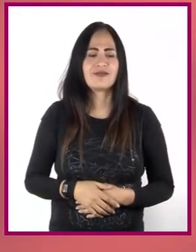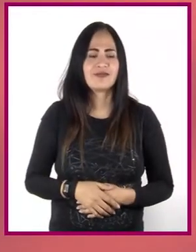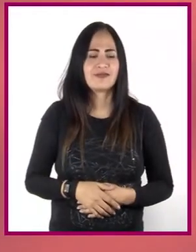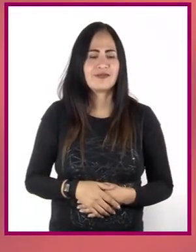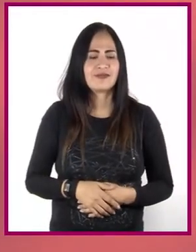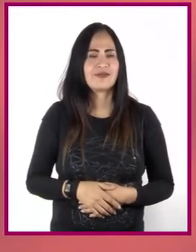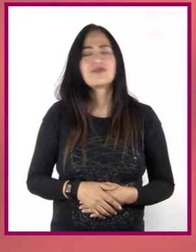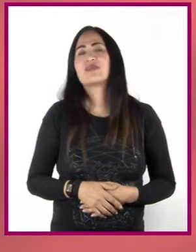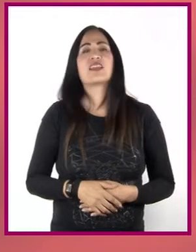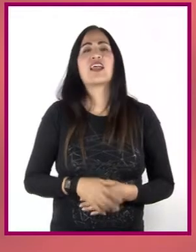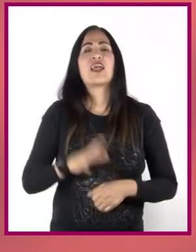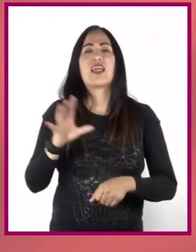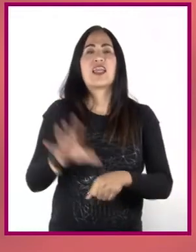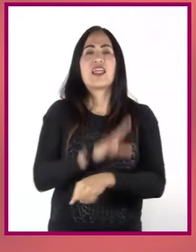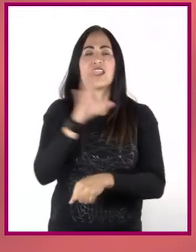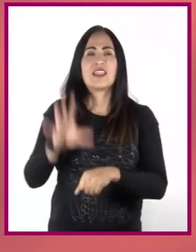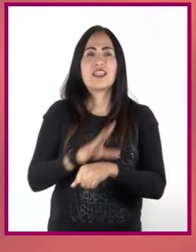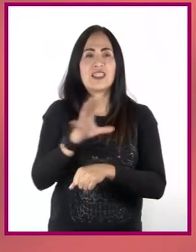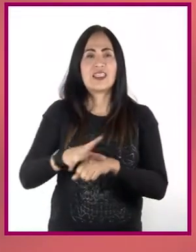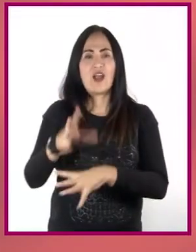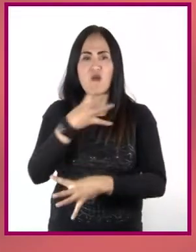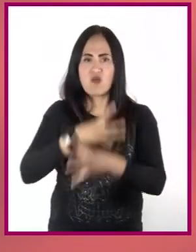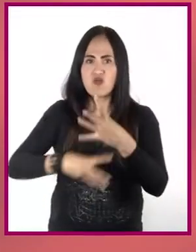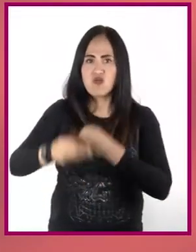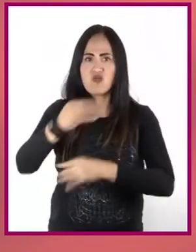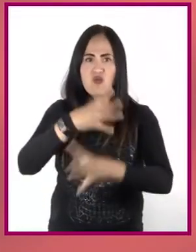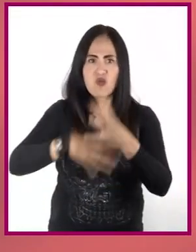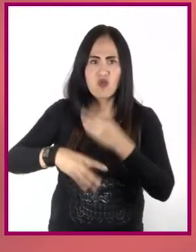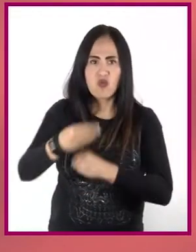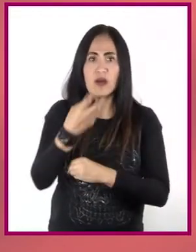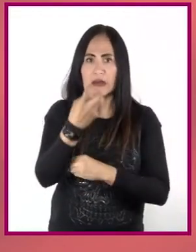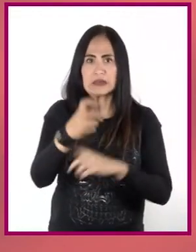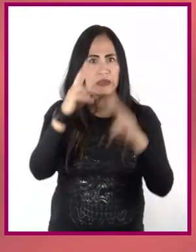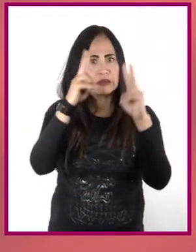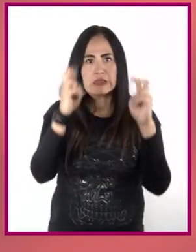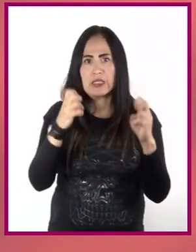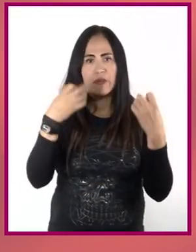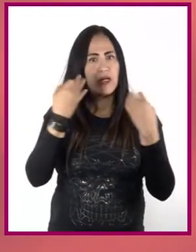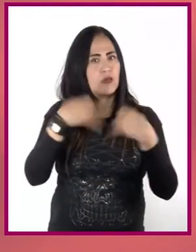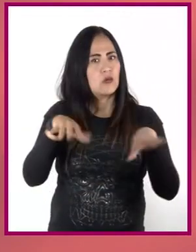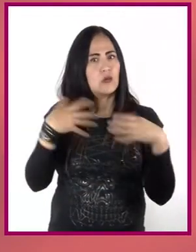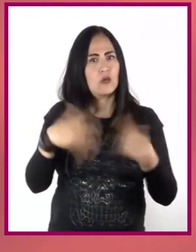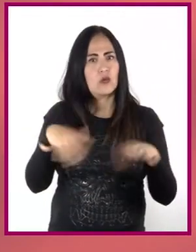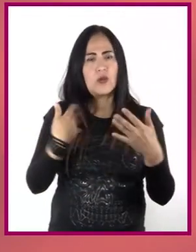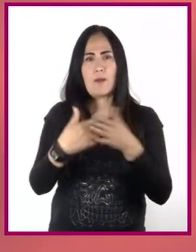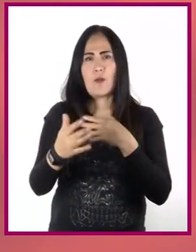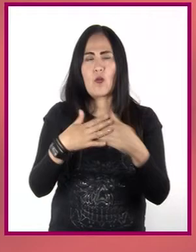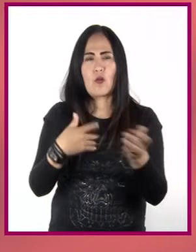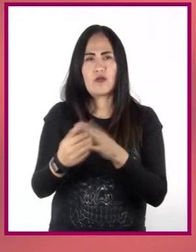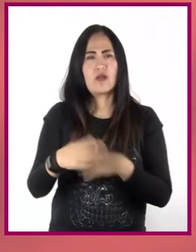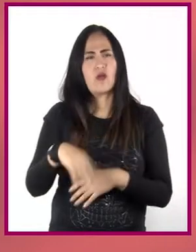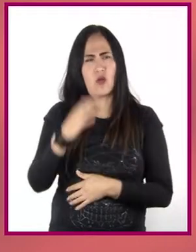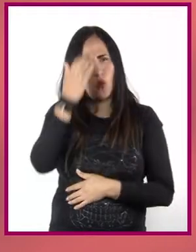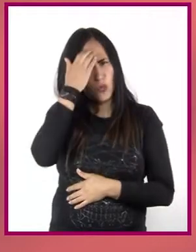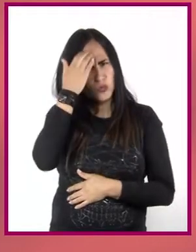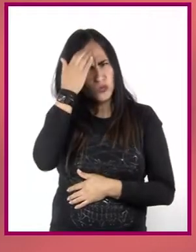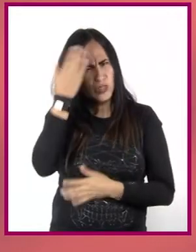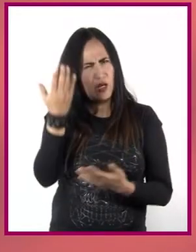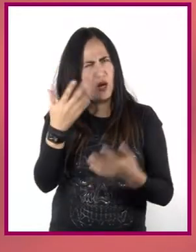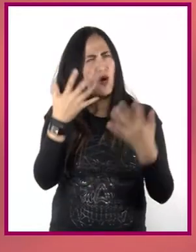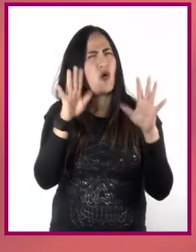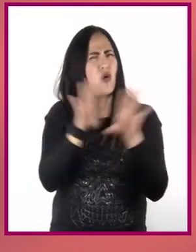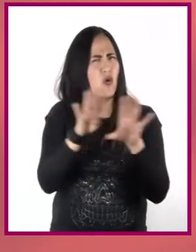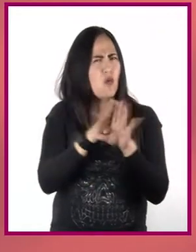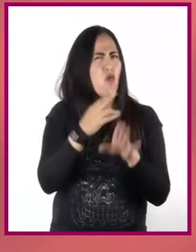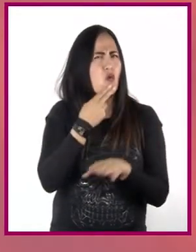Importancia de las energías renovables. Tema muy actual. Las conocemos. ¿Sabemos cómo funcionan? Tal vez